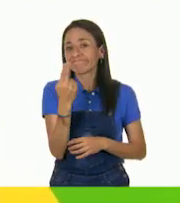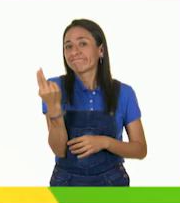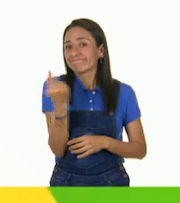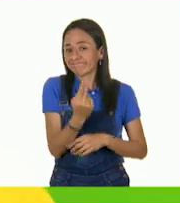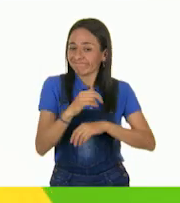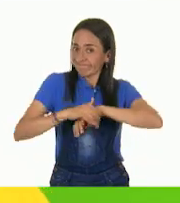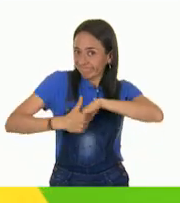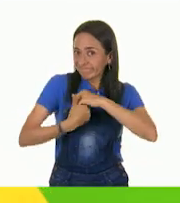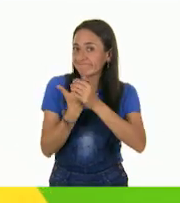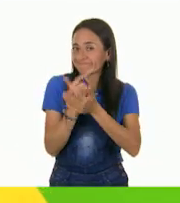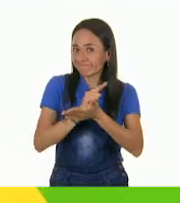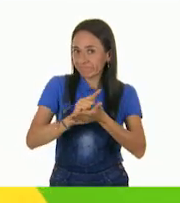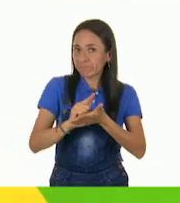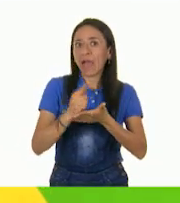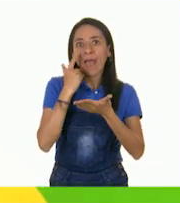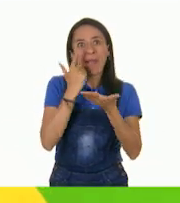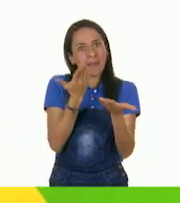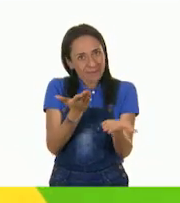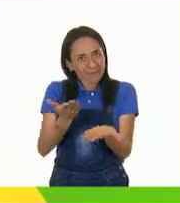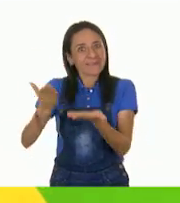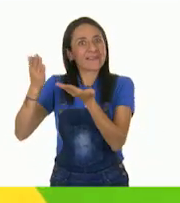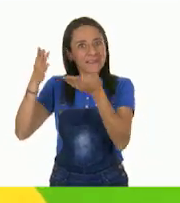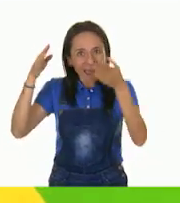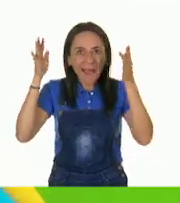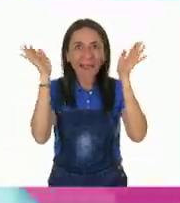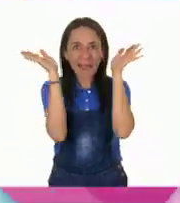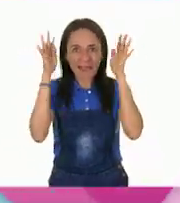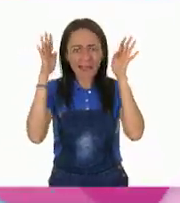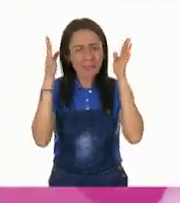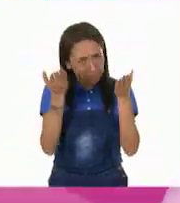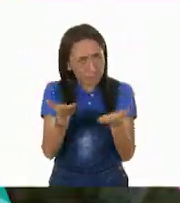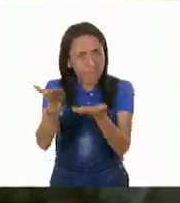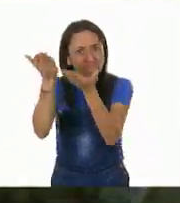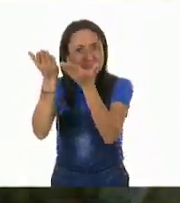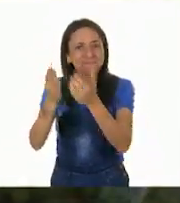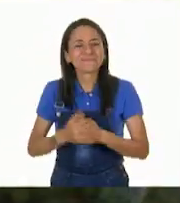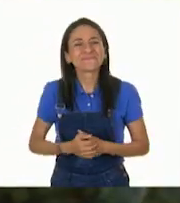para eso vamos a escuchar ajo listo atlante ajo listo